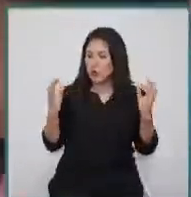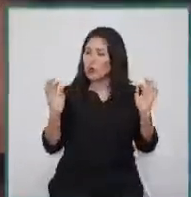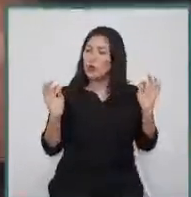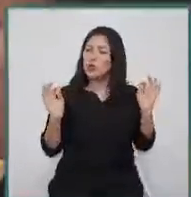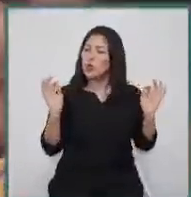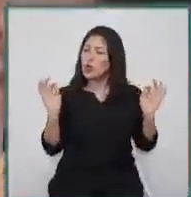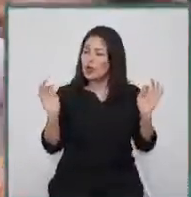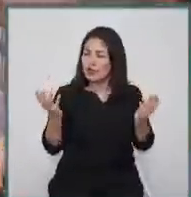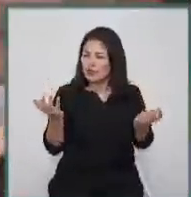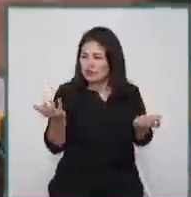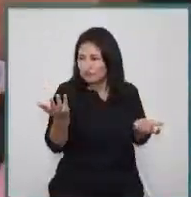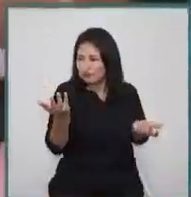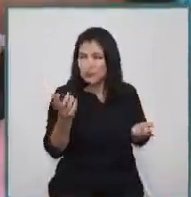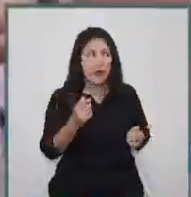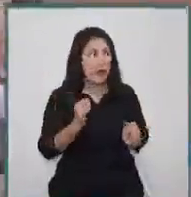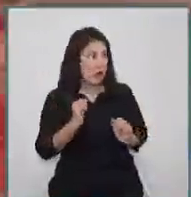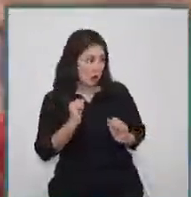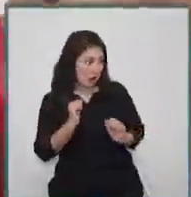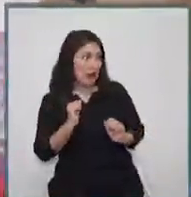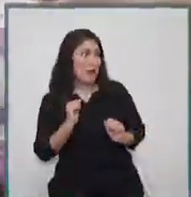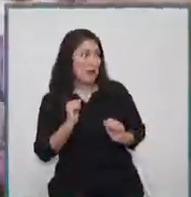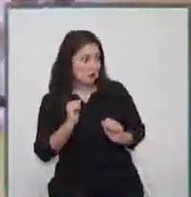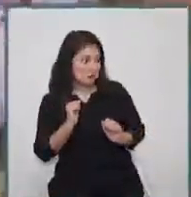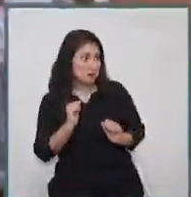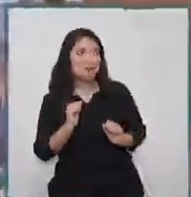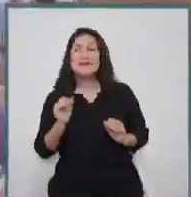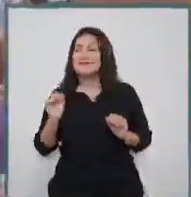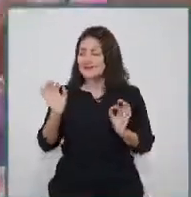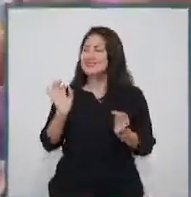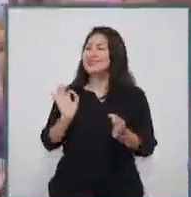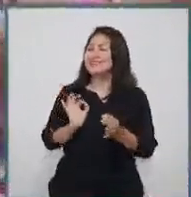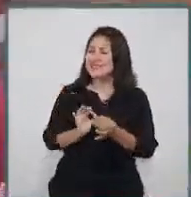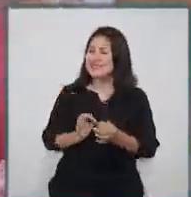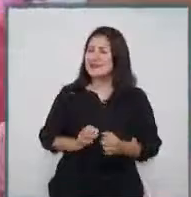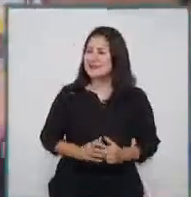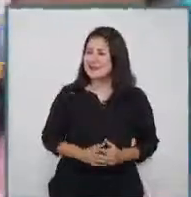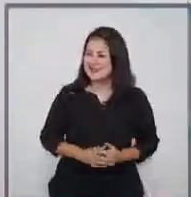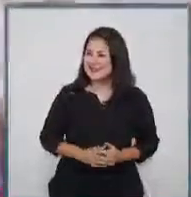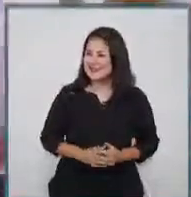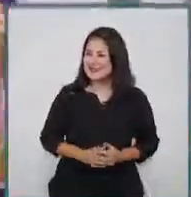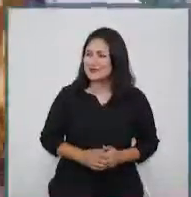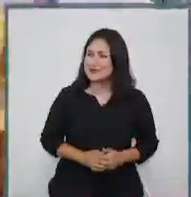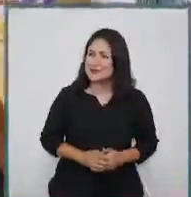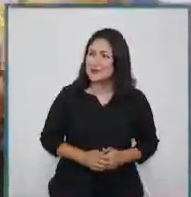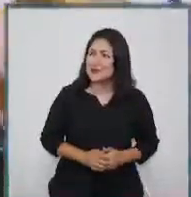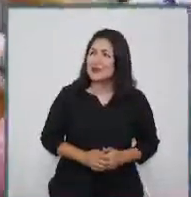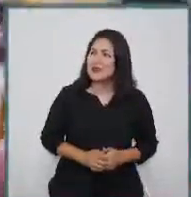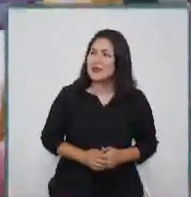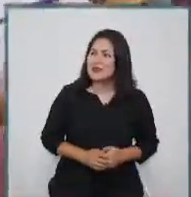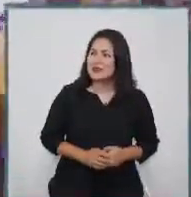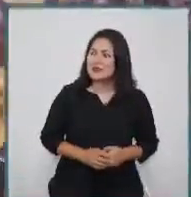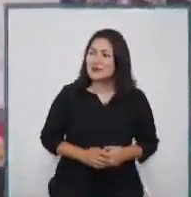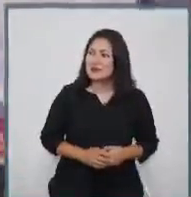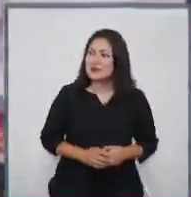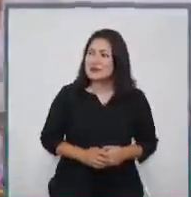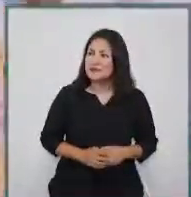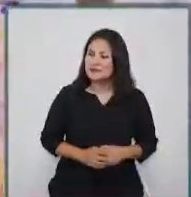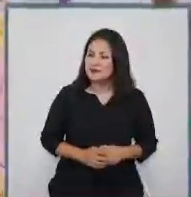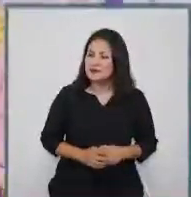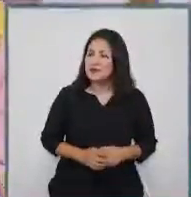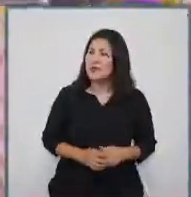usted coquetee así con toda hermosura. A ver, así es. Así. Exactamente. Olvídate de